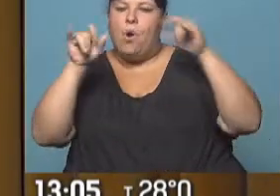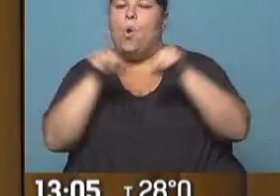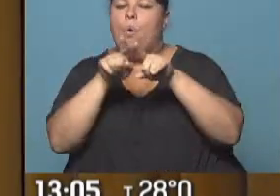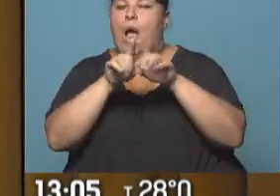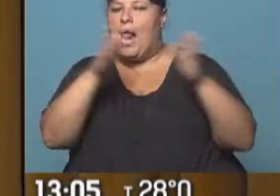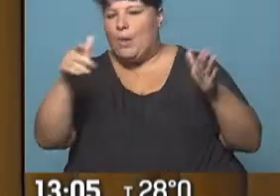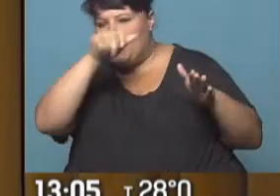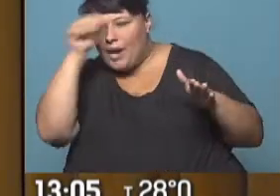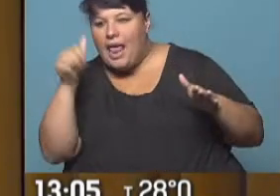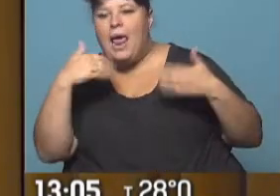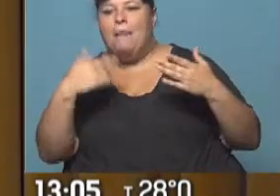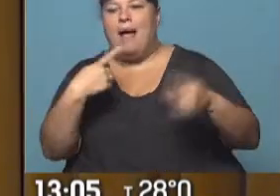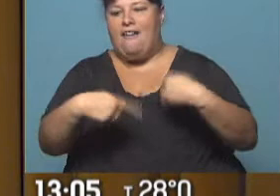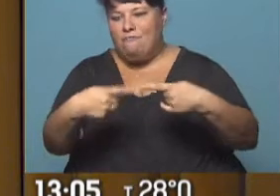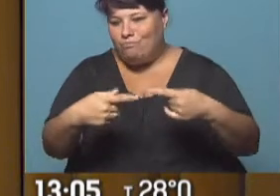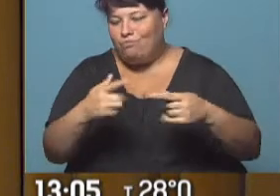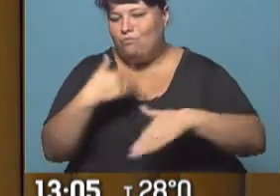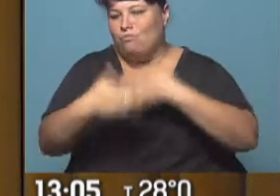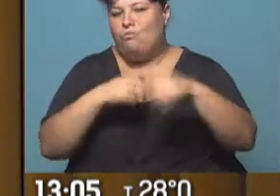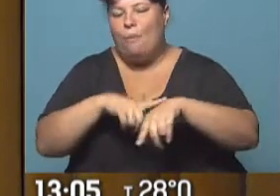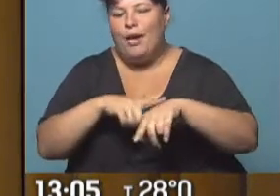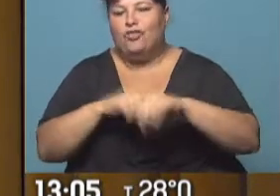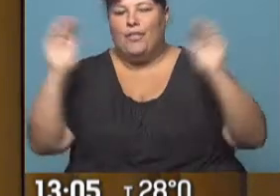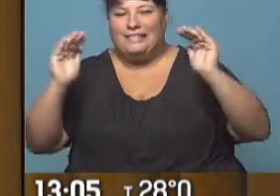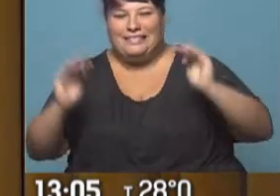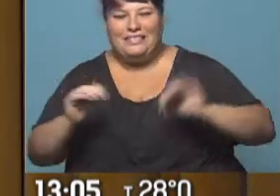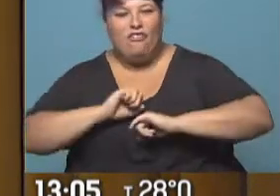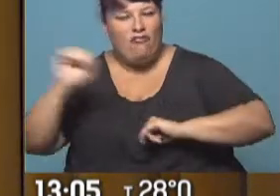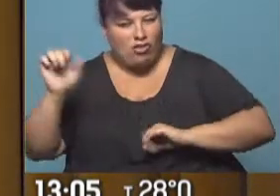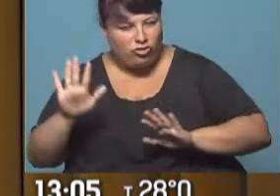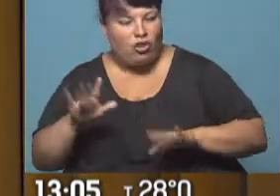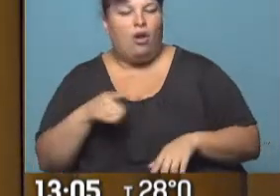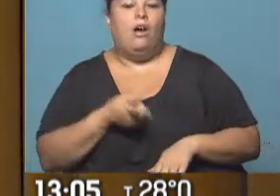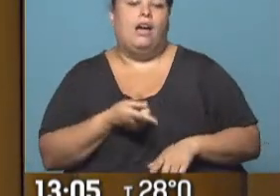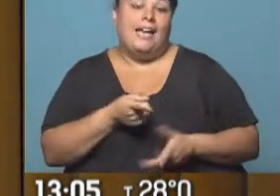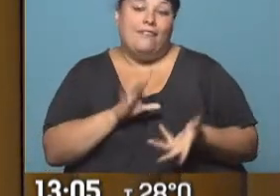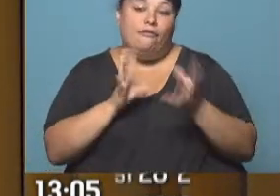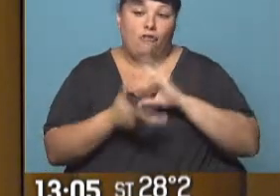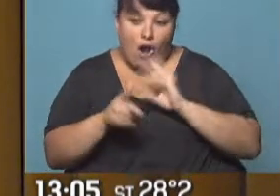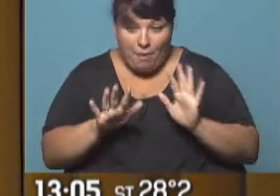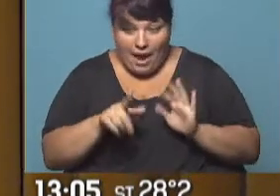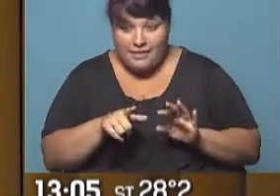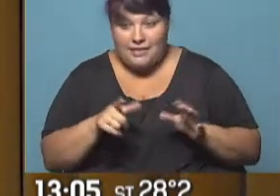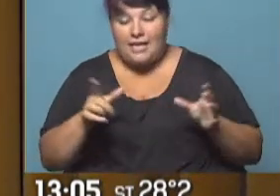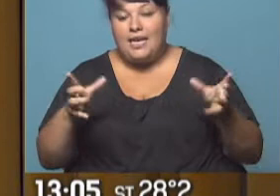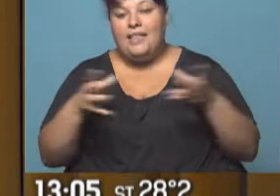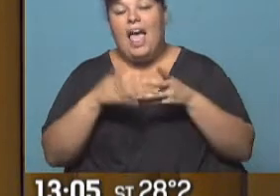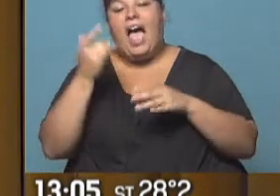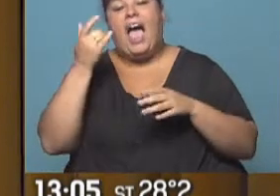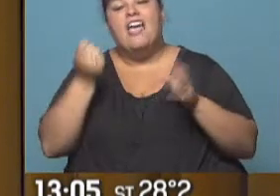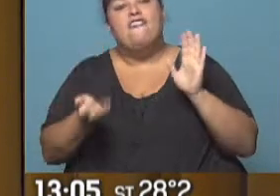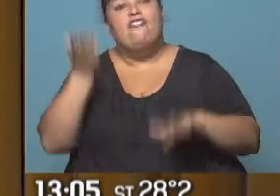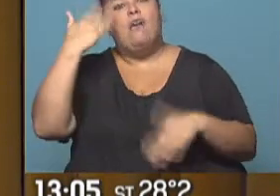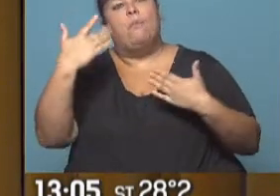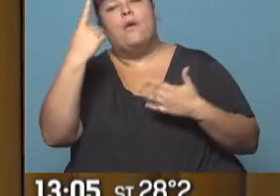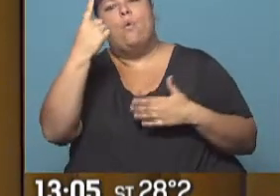durante el verano para que continúe este proceso de bajar la inflación y que de esa forma el núcleo de inflación se ubique